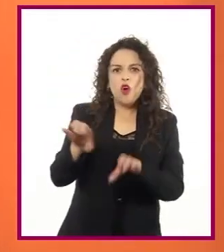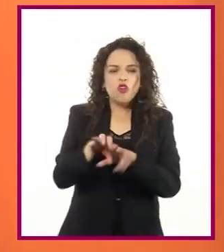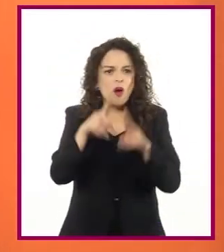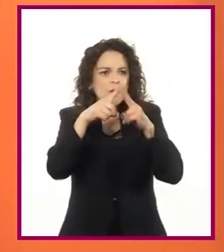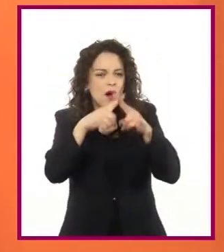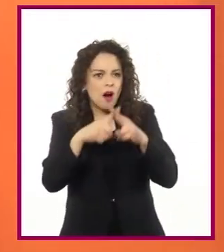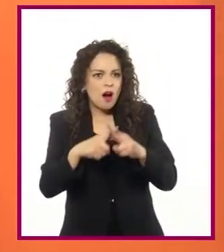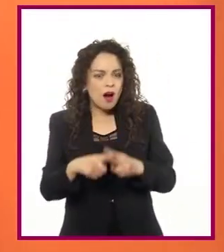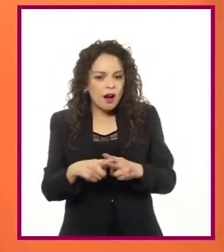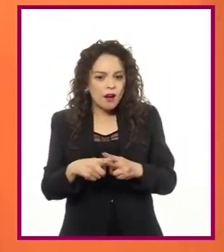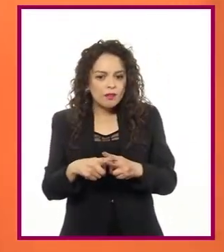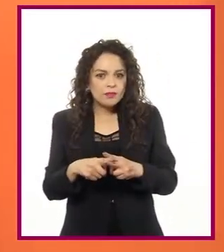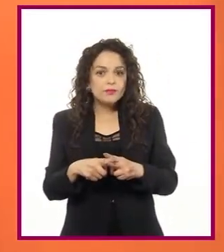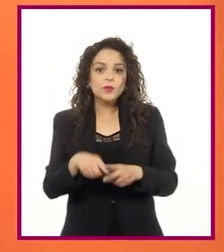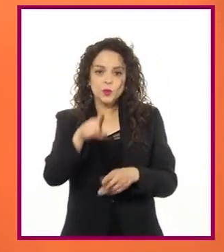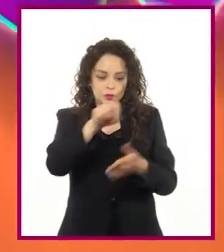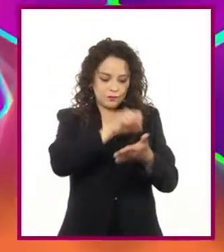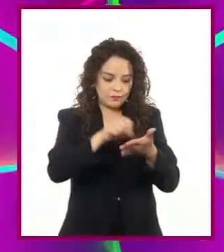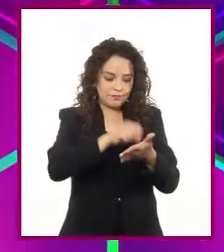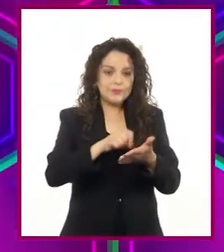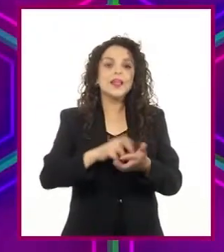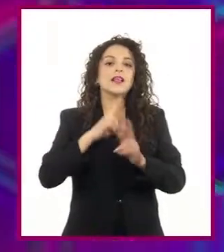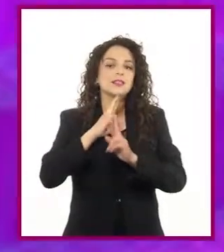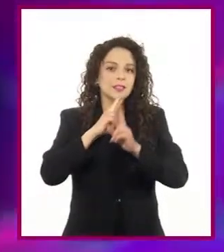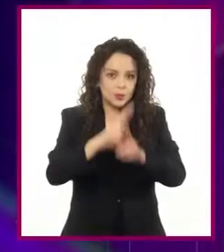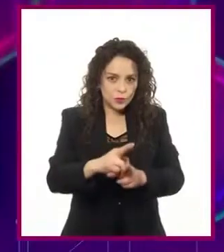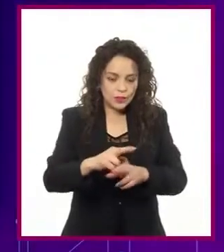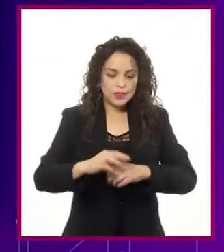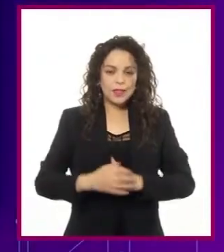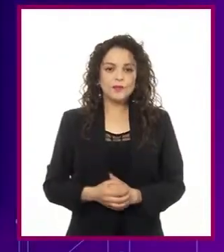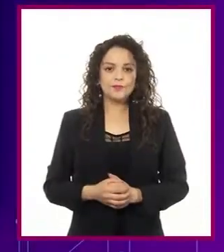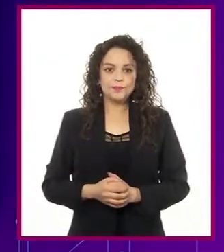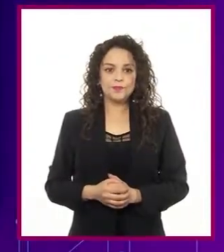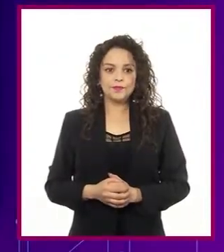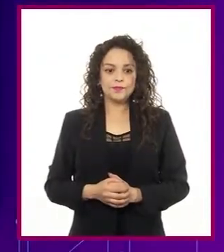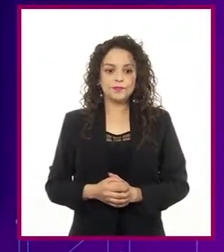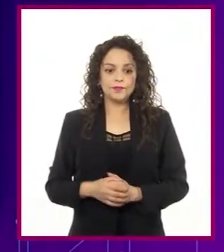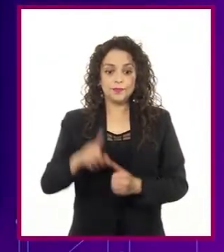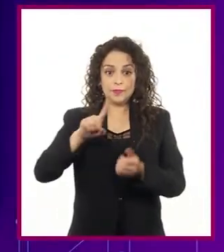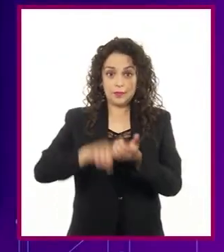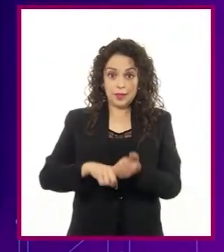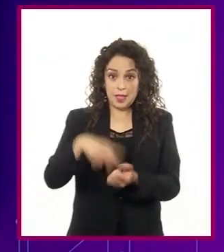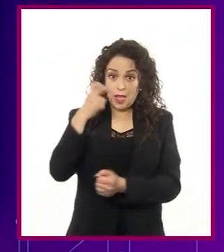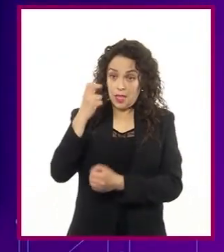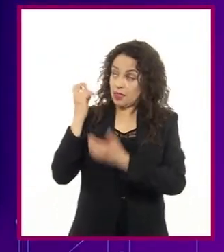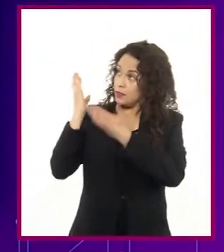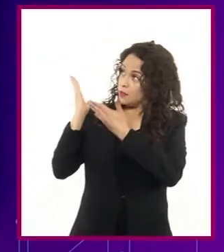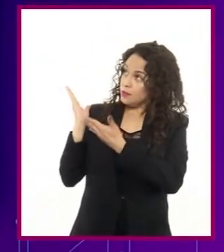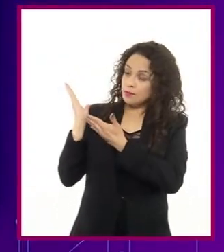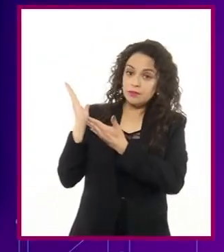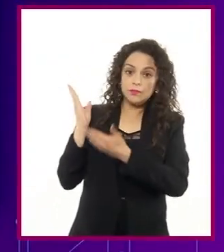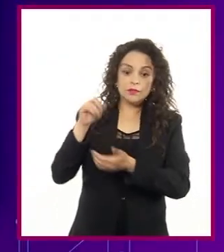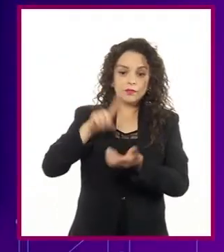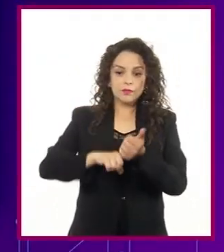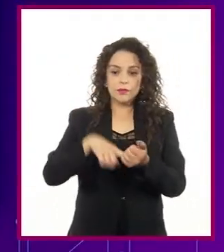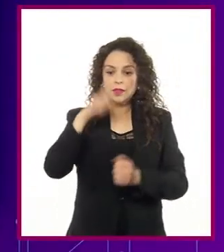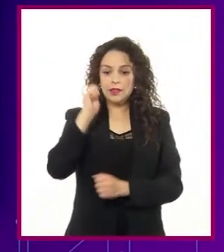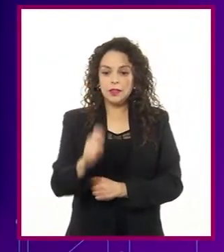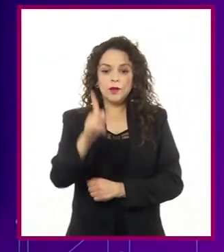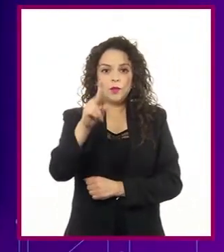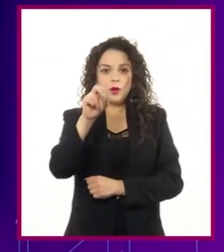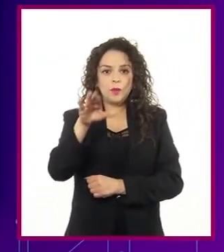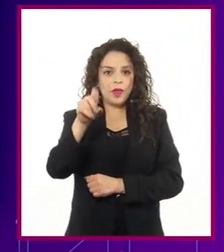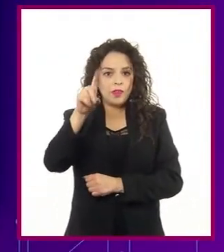valor? Escriban sus respuestas. La media aritmética, también conocida como promedio,